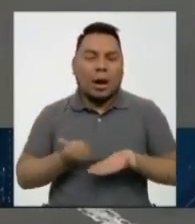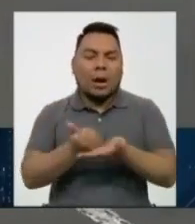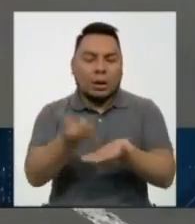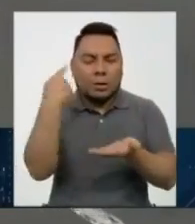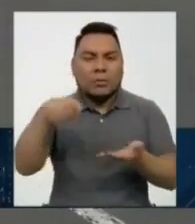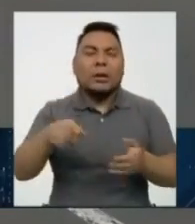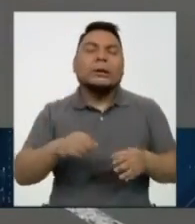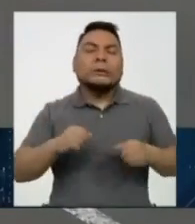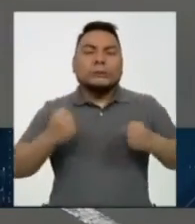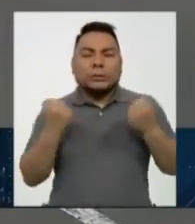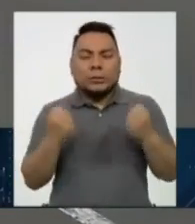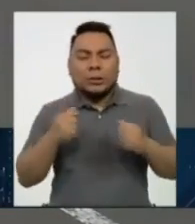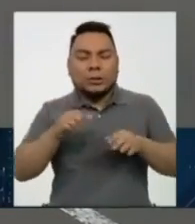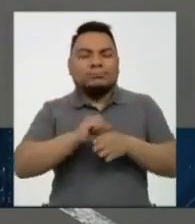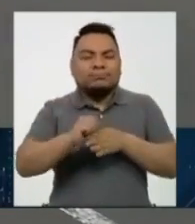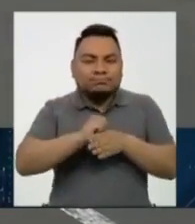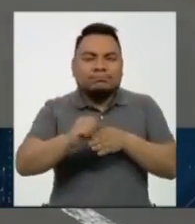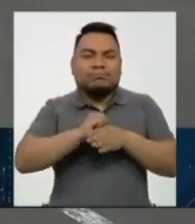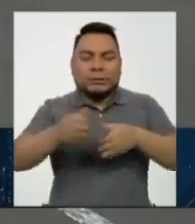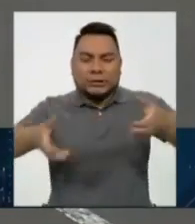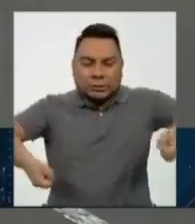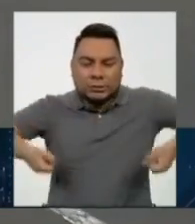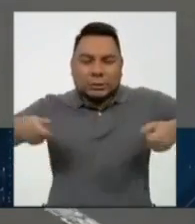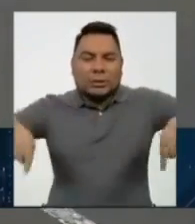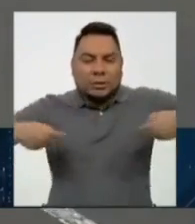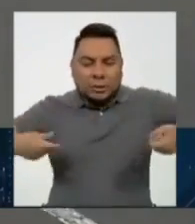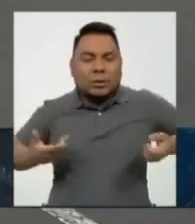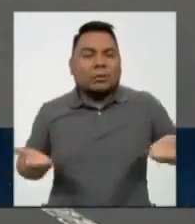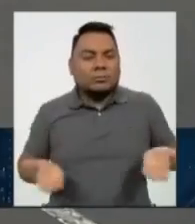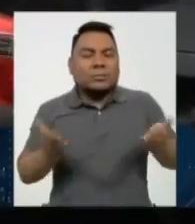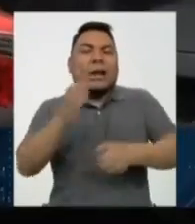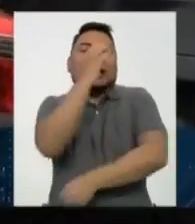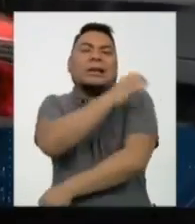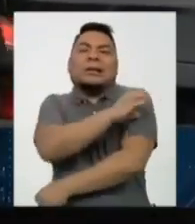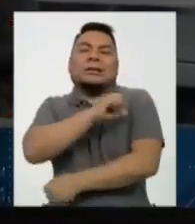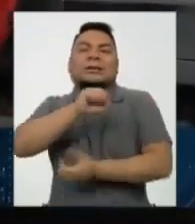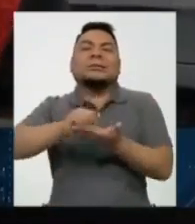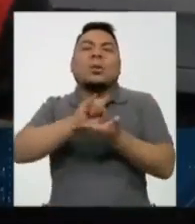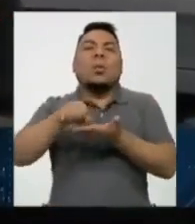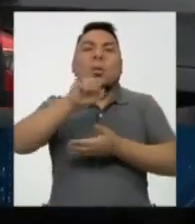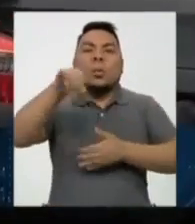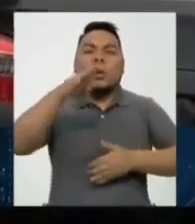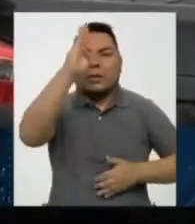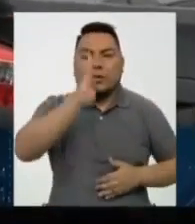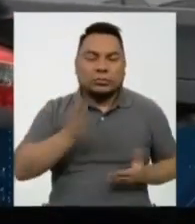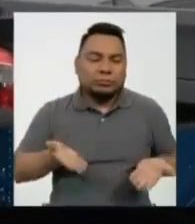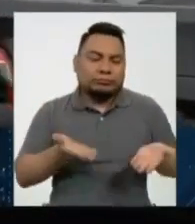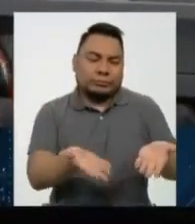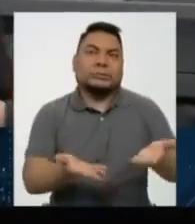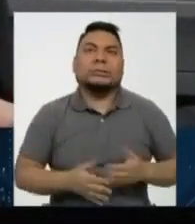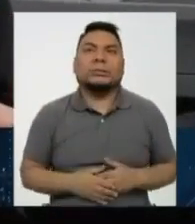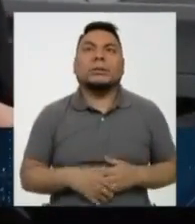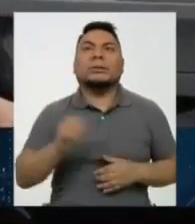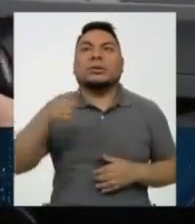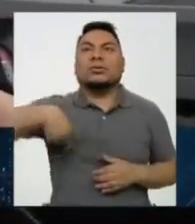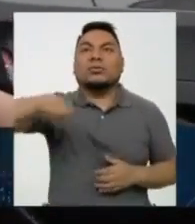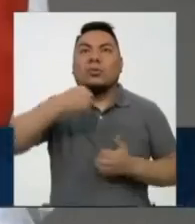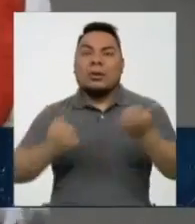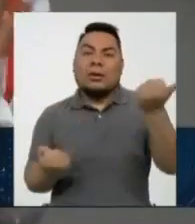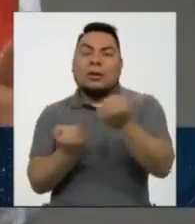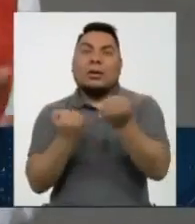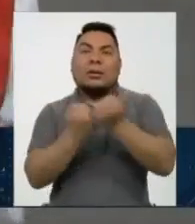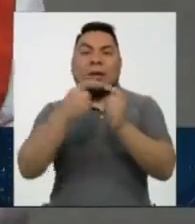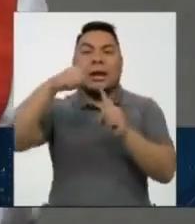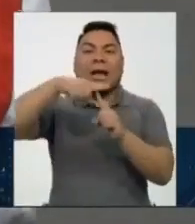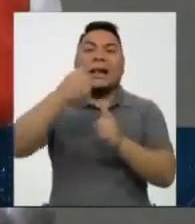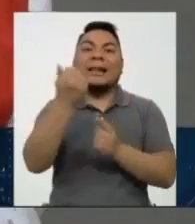sus terapias, para todo lo que se le da en el Hogar Clínica San Juan de Dios. Así que a sumarnos. Efectivamente, nosotros estamos sumándonos a la Teletón.